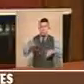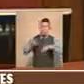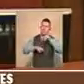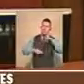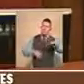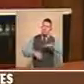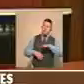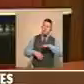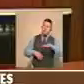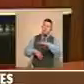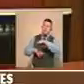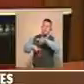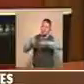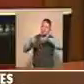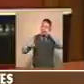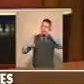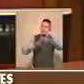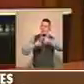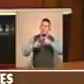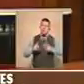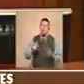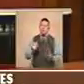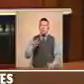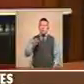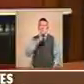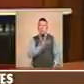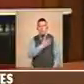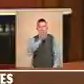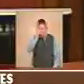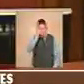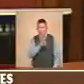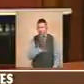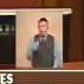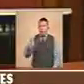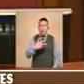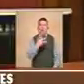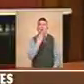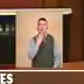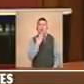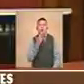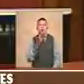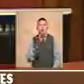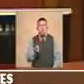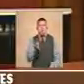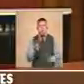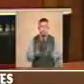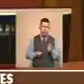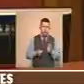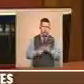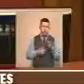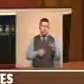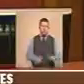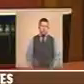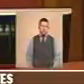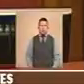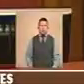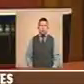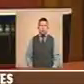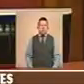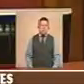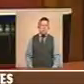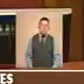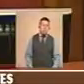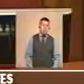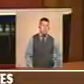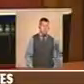pueden ir a los hospitales. Es mediante vías que se puede reactivar la economía de las regiones. Si